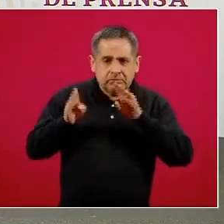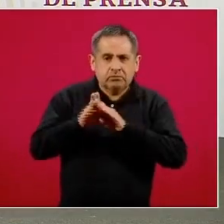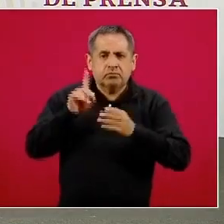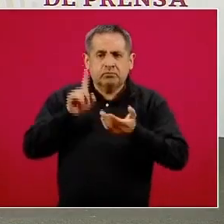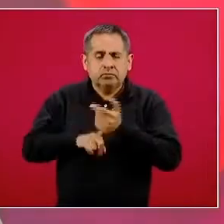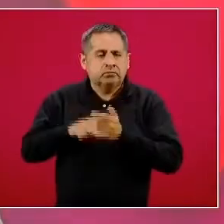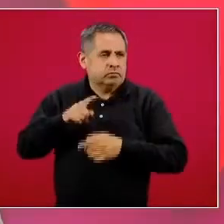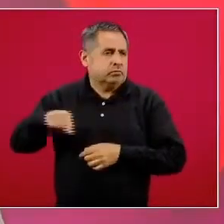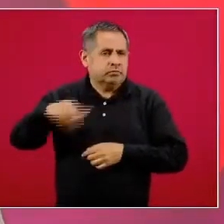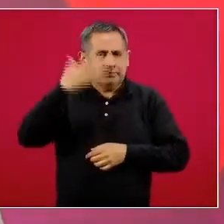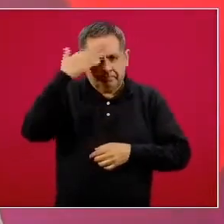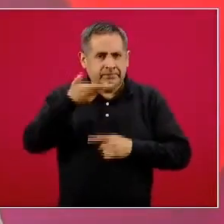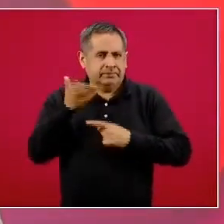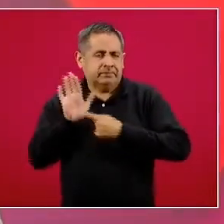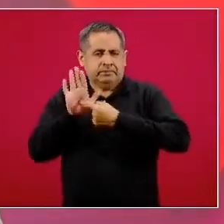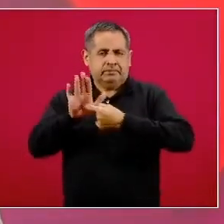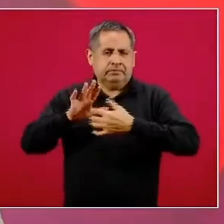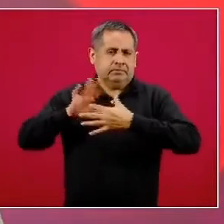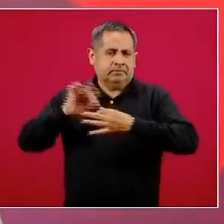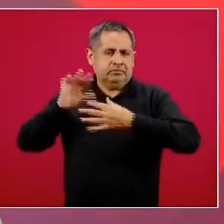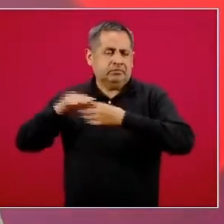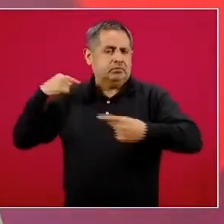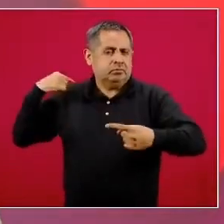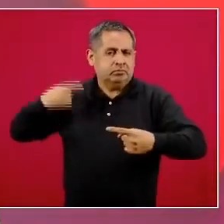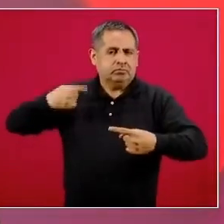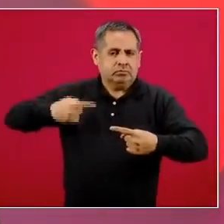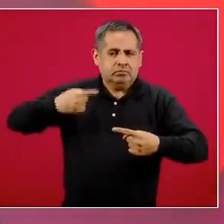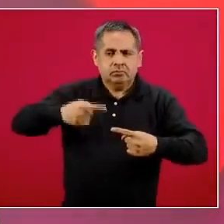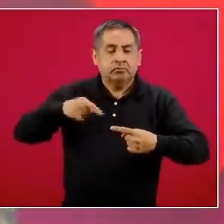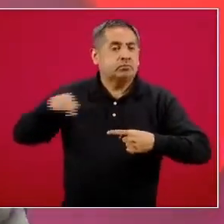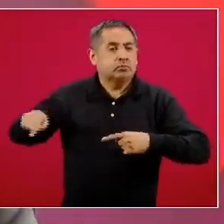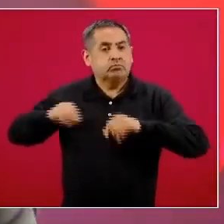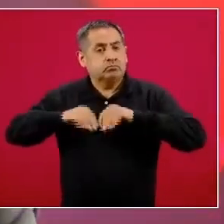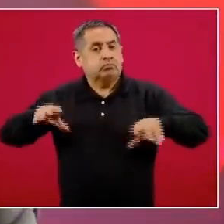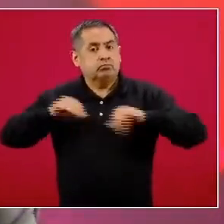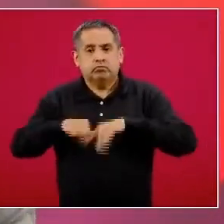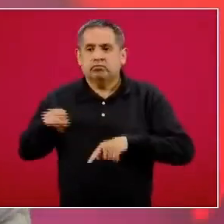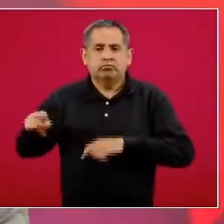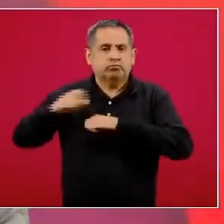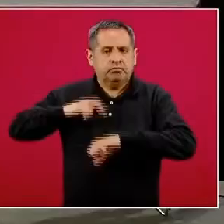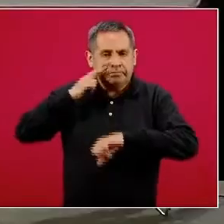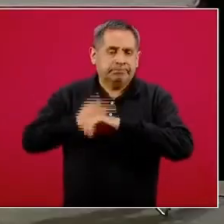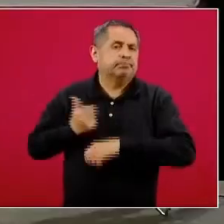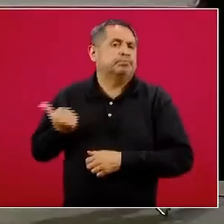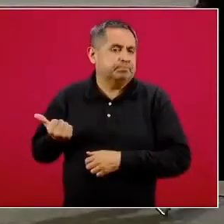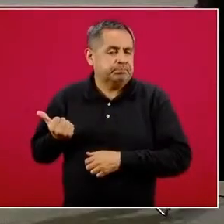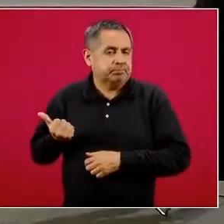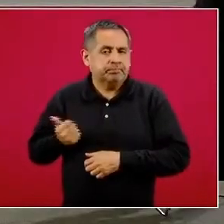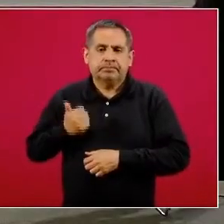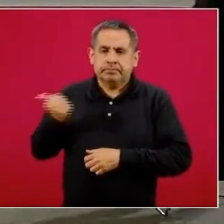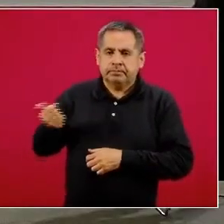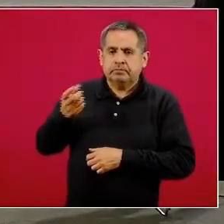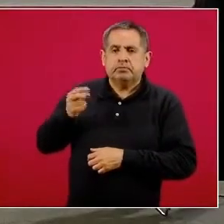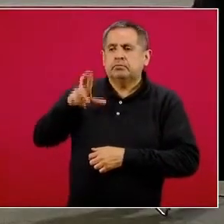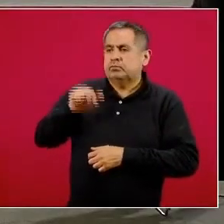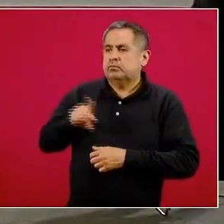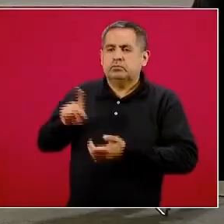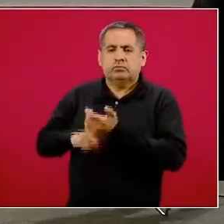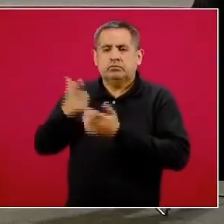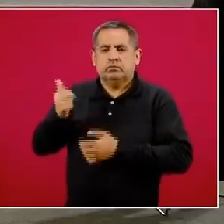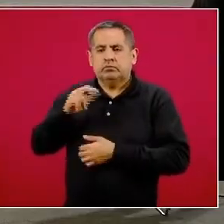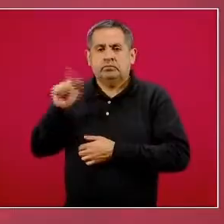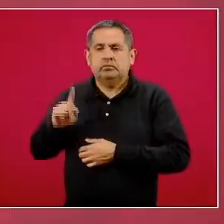que hemos presentado a lo largo de todas las conferencias de prensa, y la doctora de la Garza Barroso